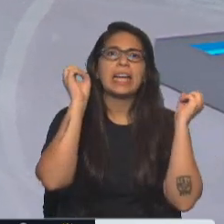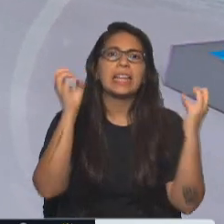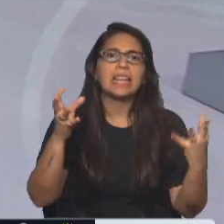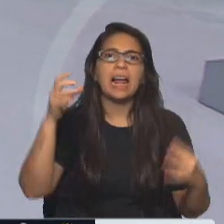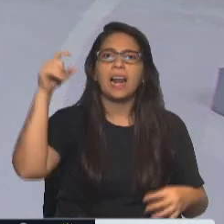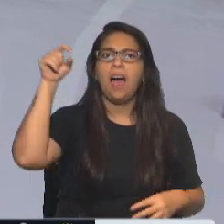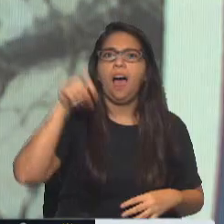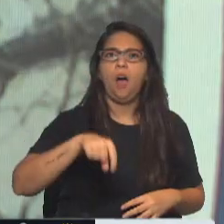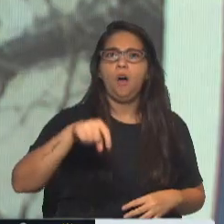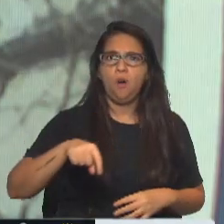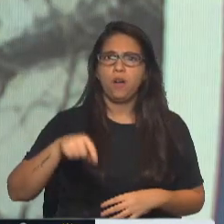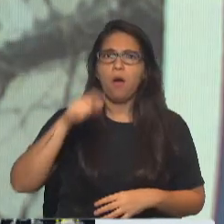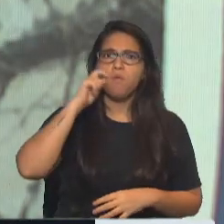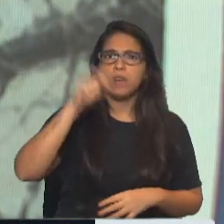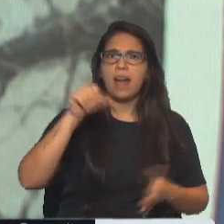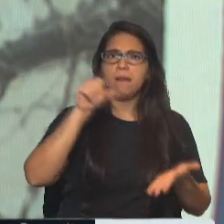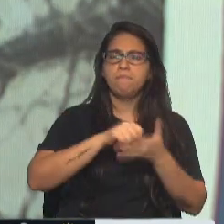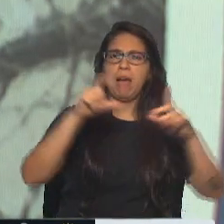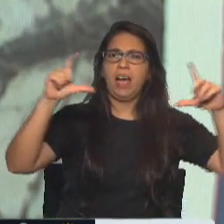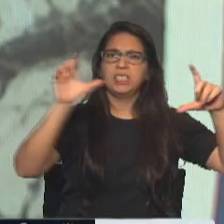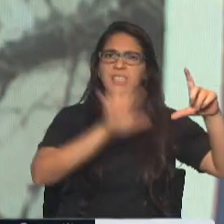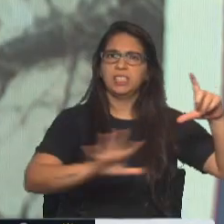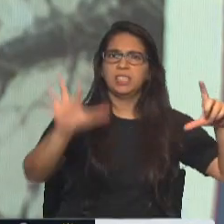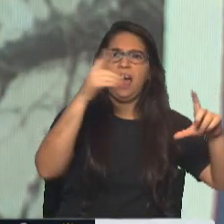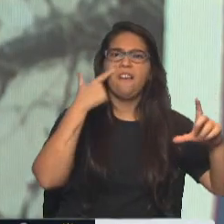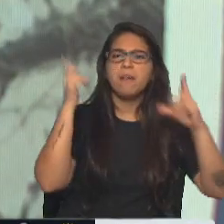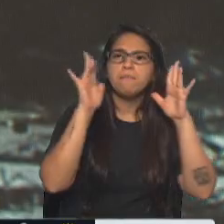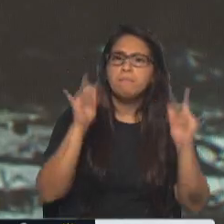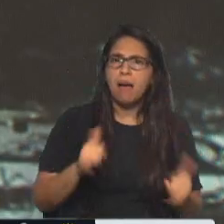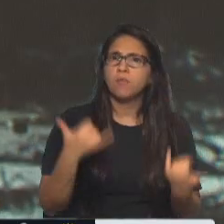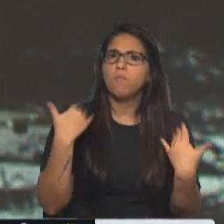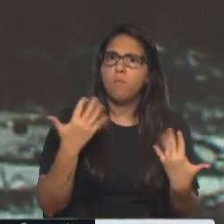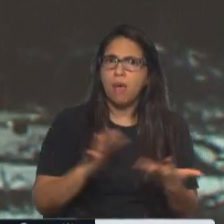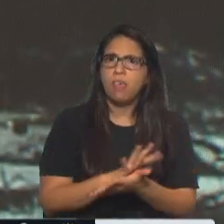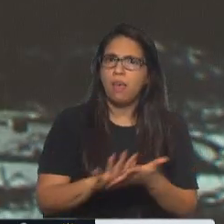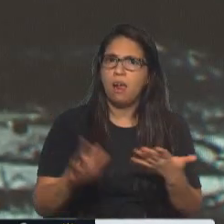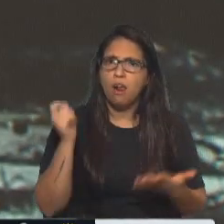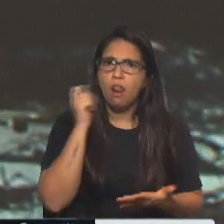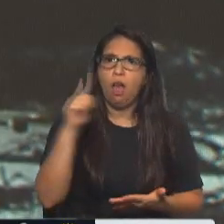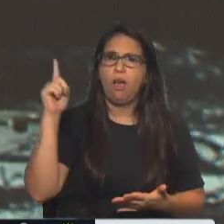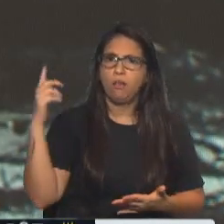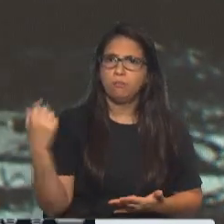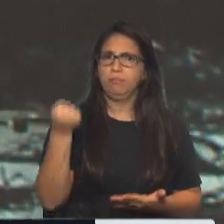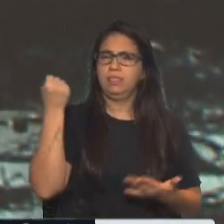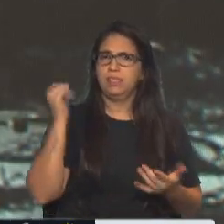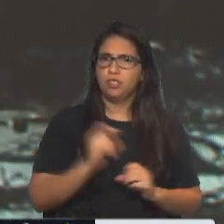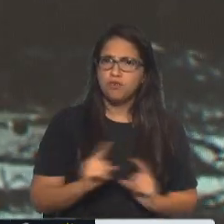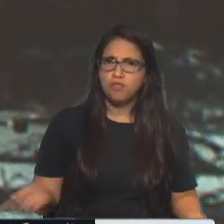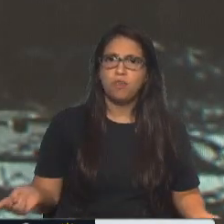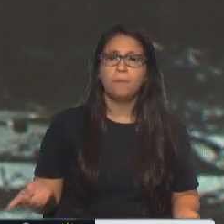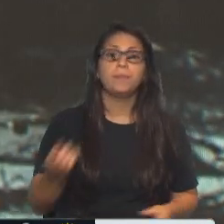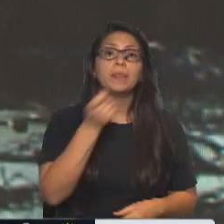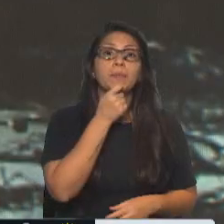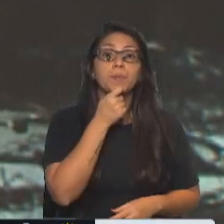Sí. En medio de las expectativas por la posibilidad de una negociación de la paz. Sí, sobre todo, Pablo, pensando en estos puntos a ver